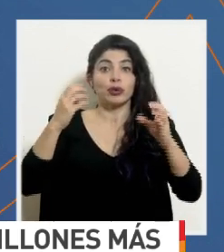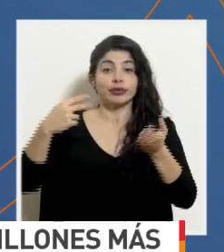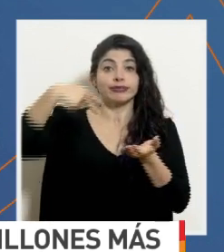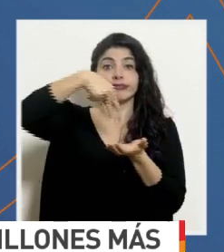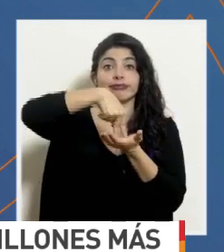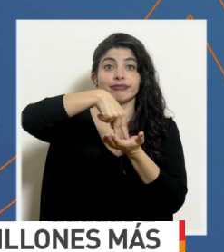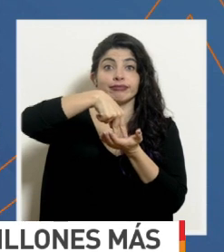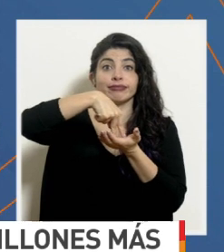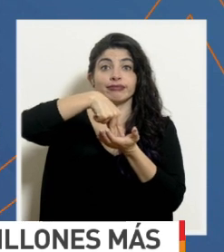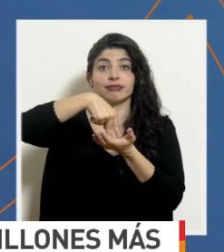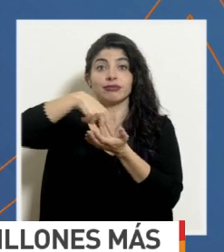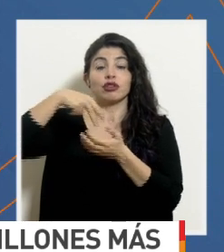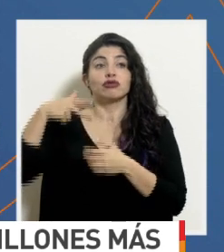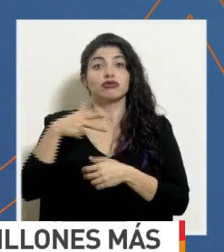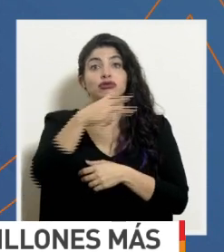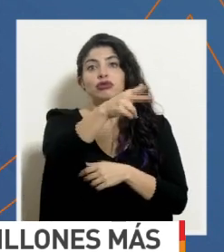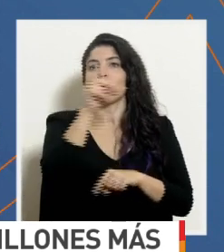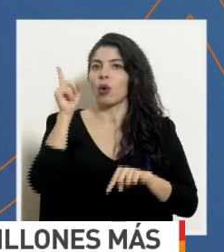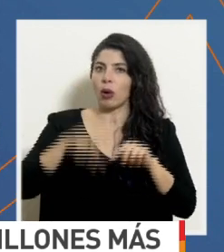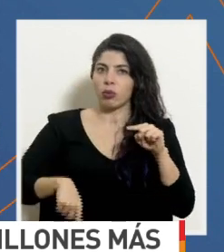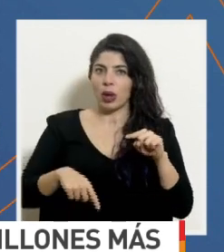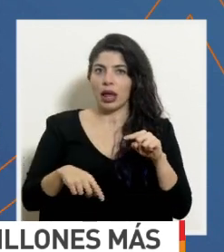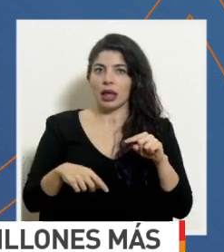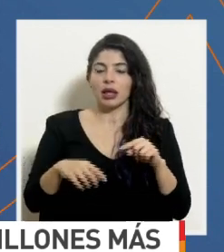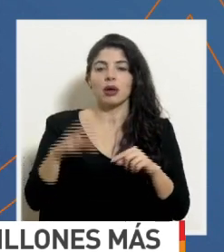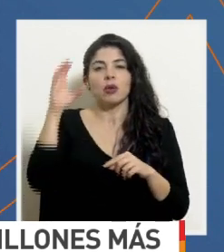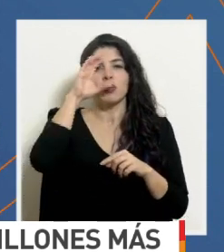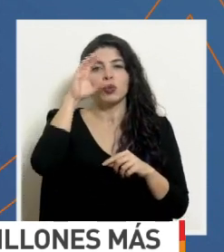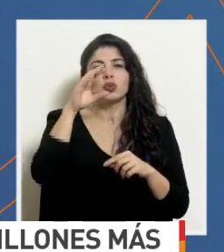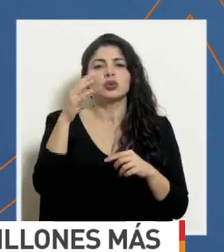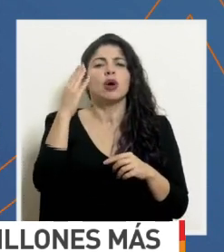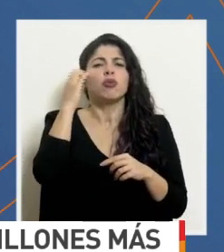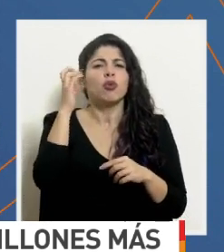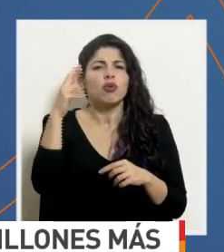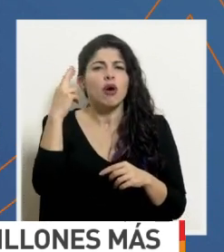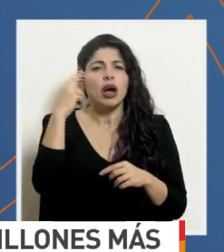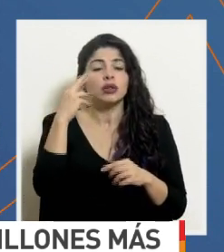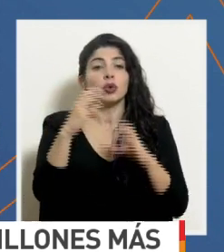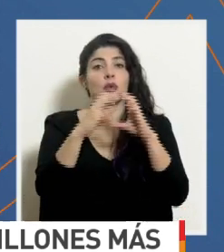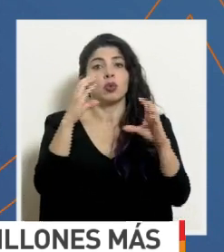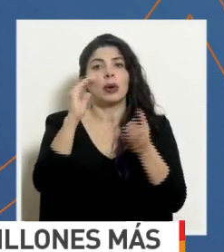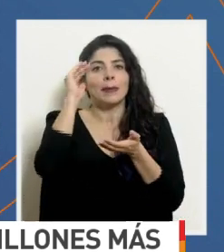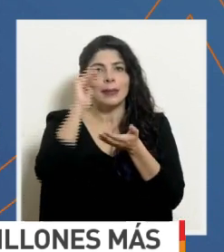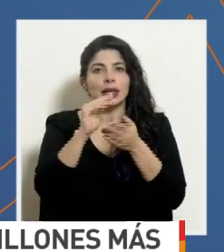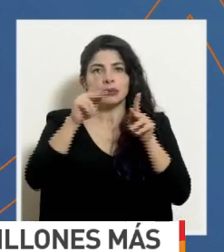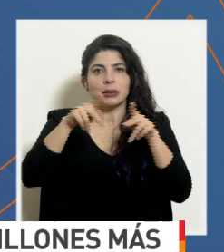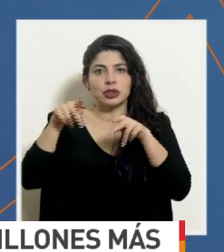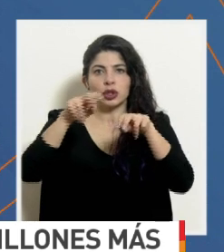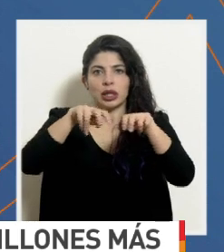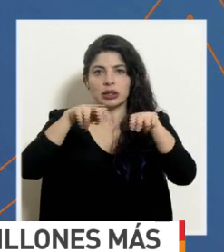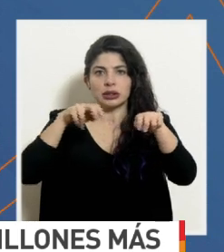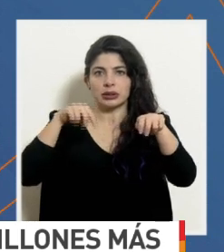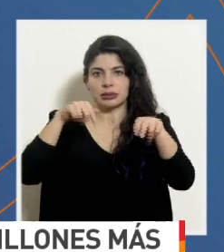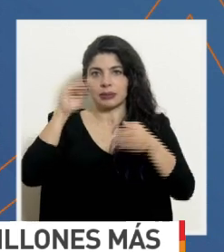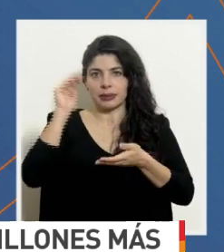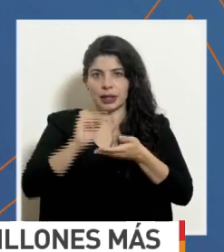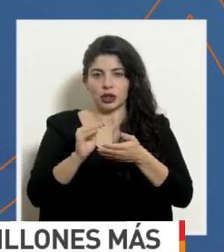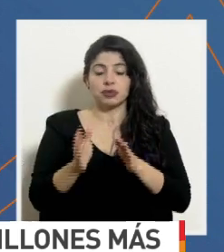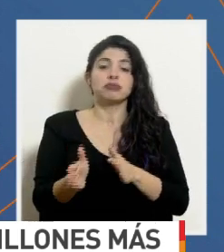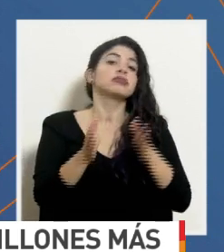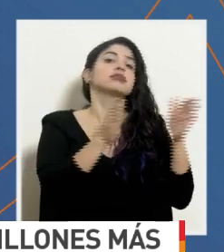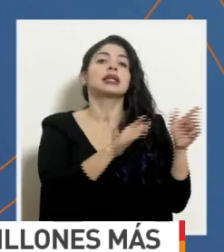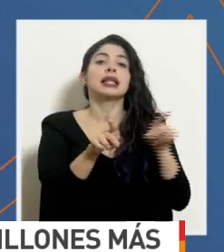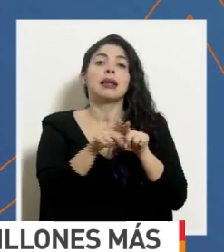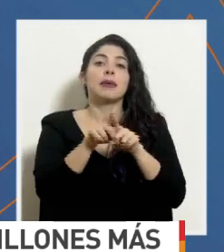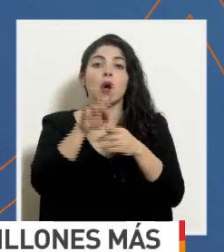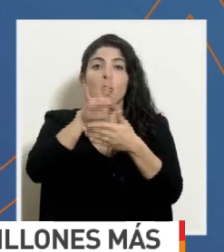los autobuses, como una medida para desaturar el servicio de transporte público. Asimismo, se mantiene